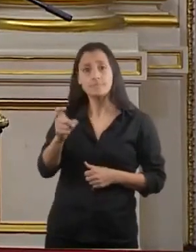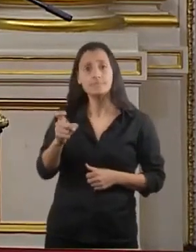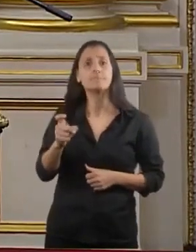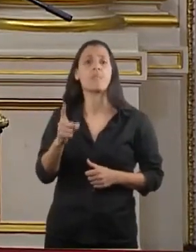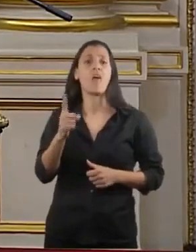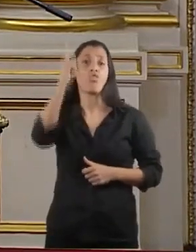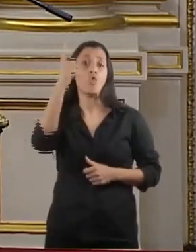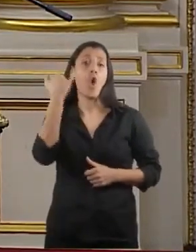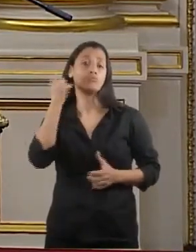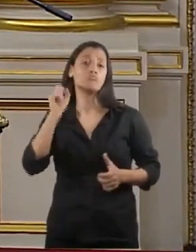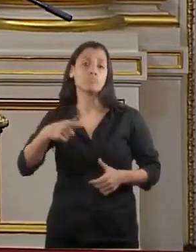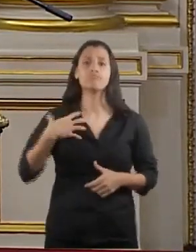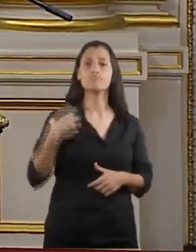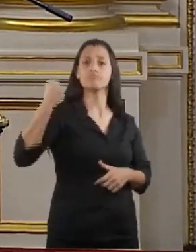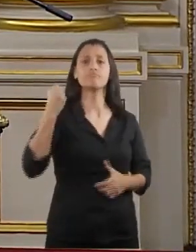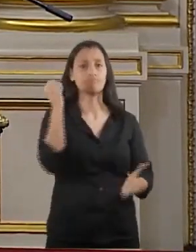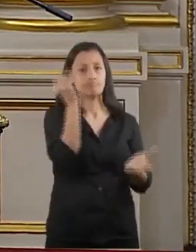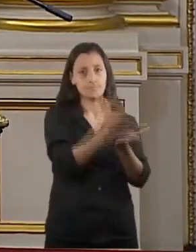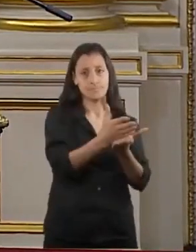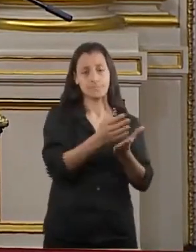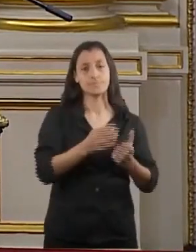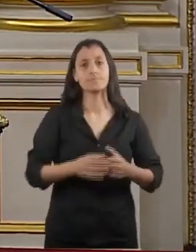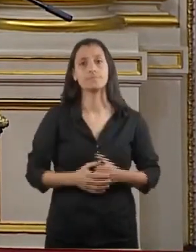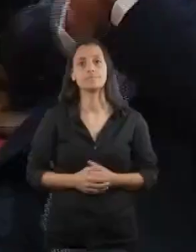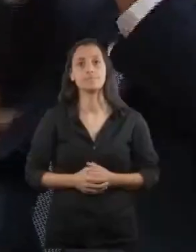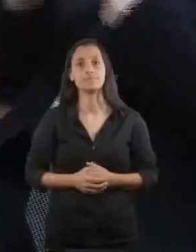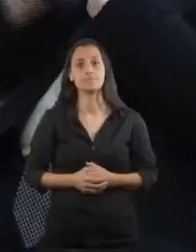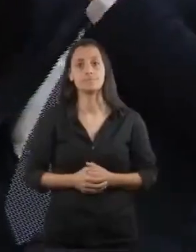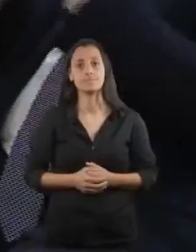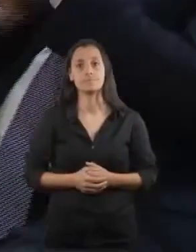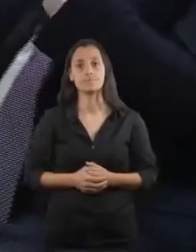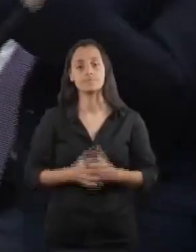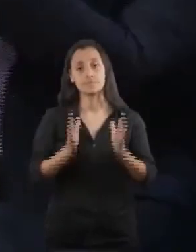hicieres Dios y la nación nos revelamos